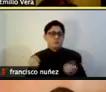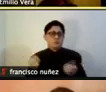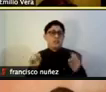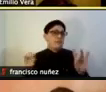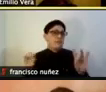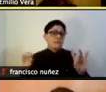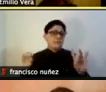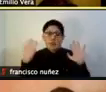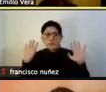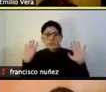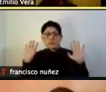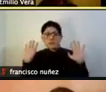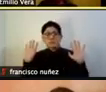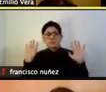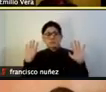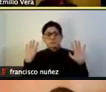material